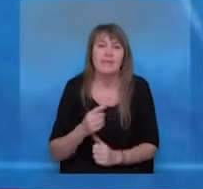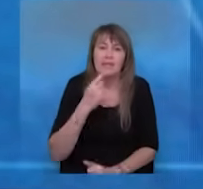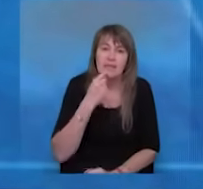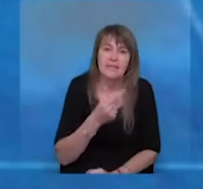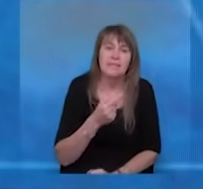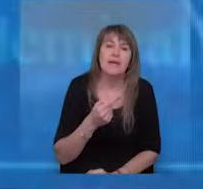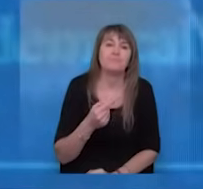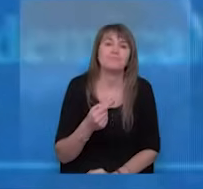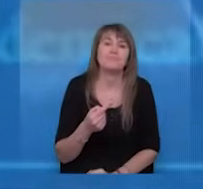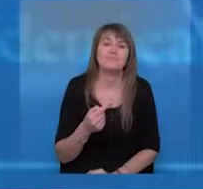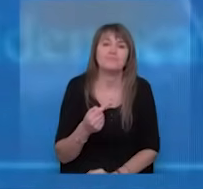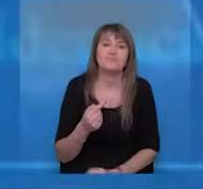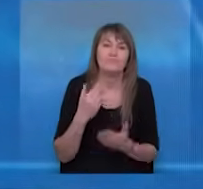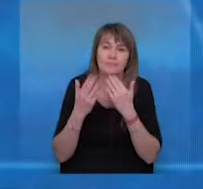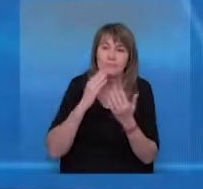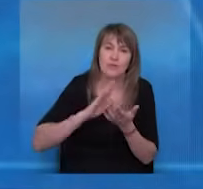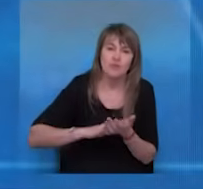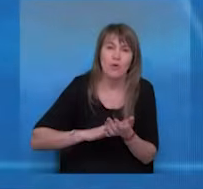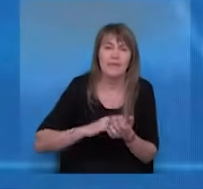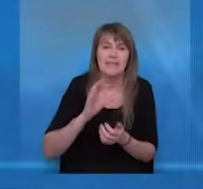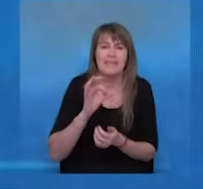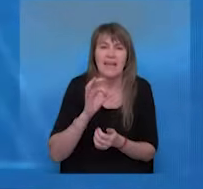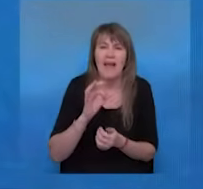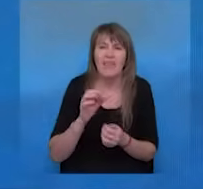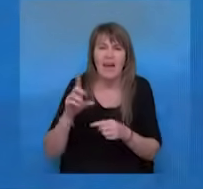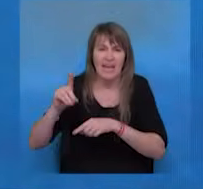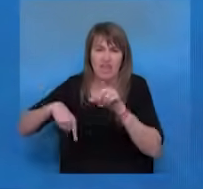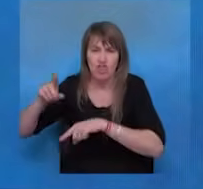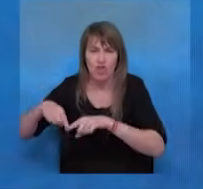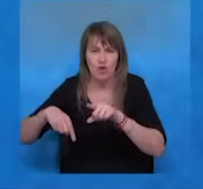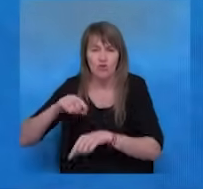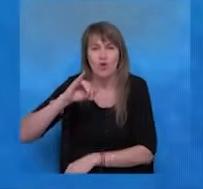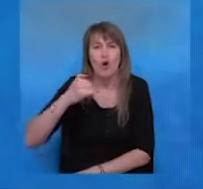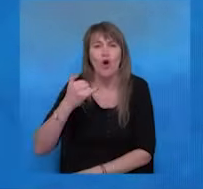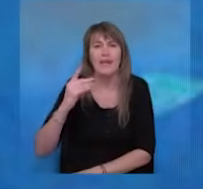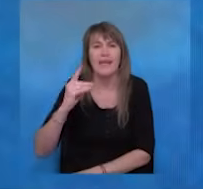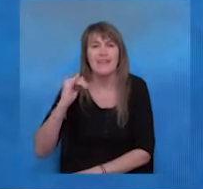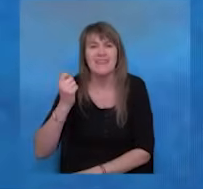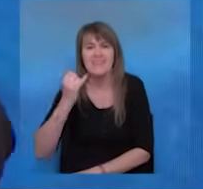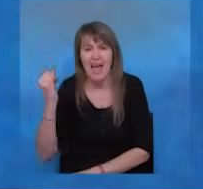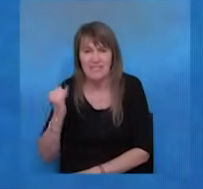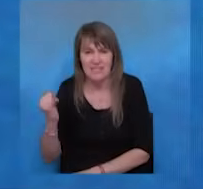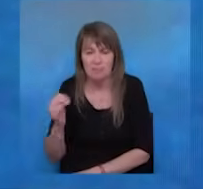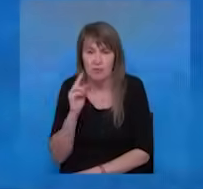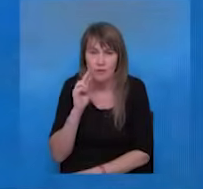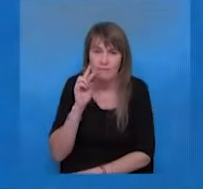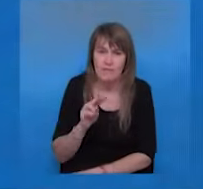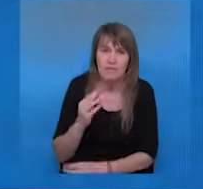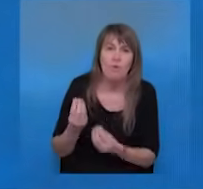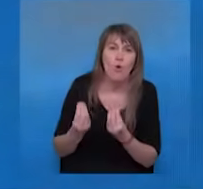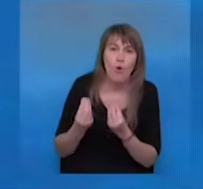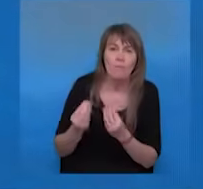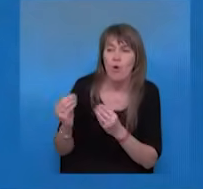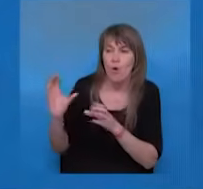ejemplo habla de la sesgada gestión de Jorge Díaz como fiscal general porque hemos visto como se ha partiz un